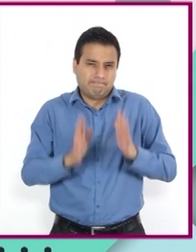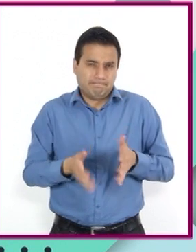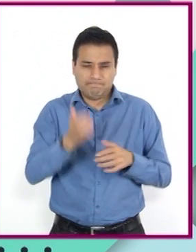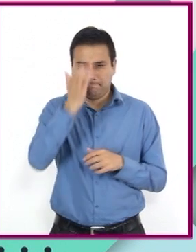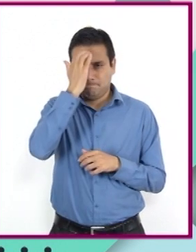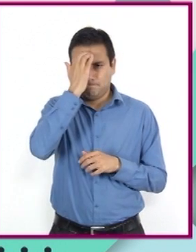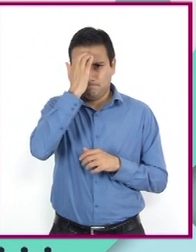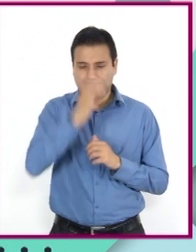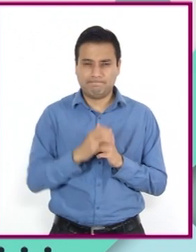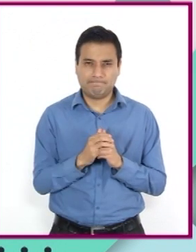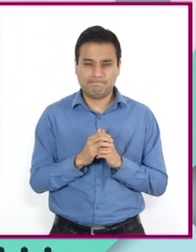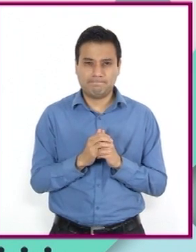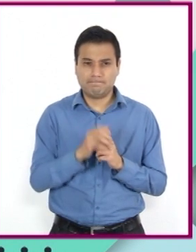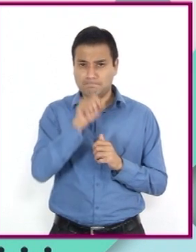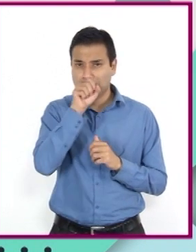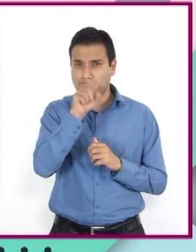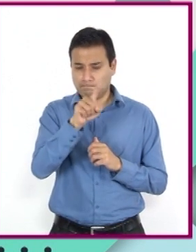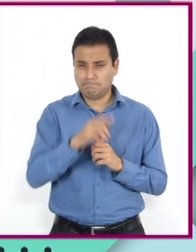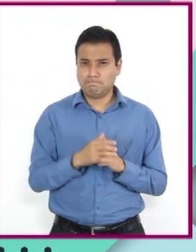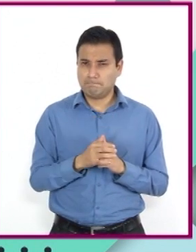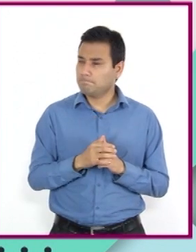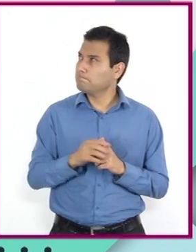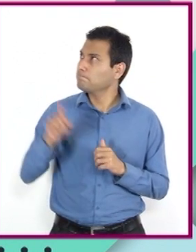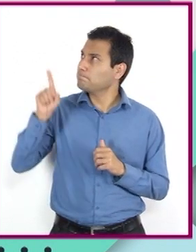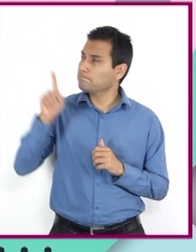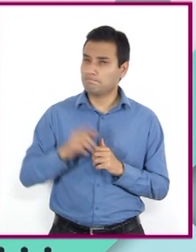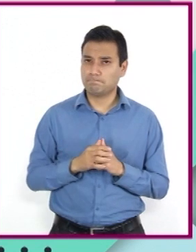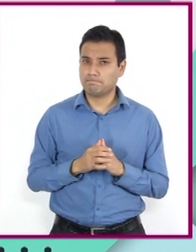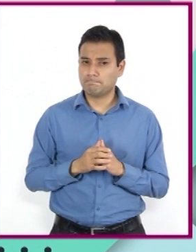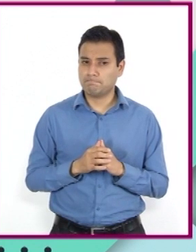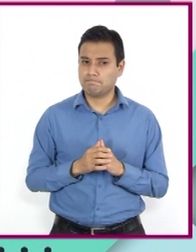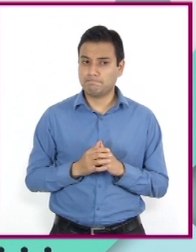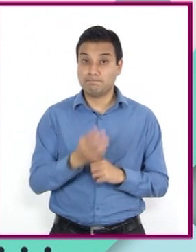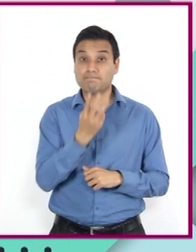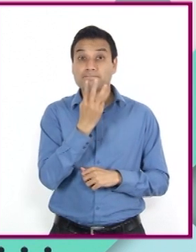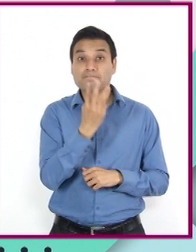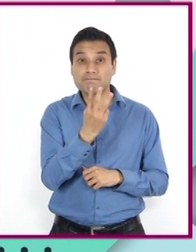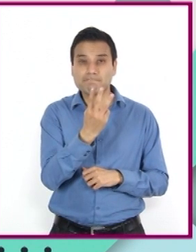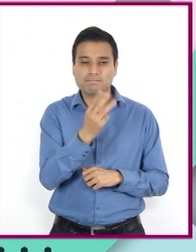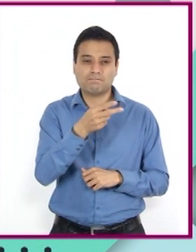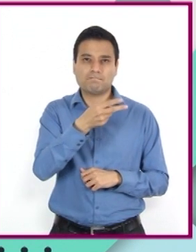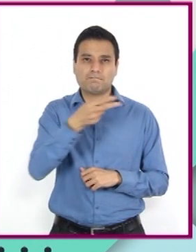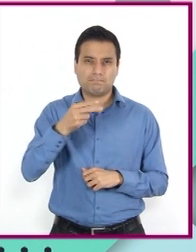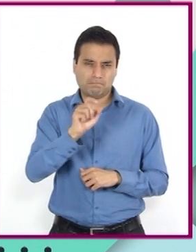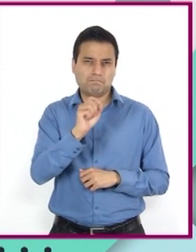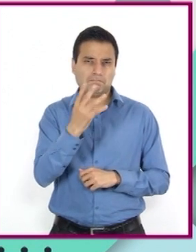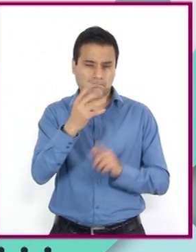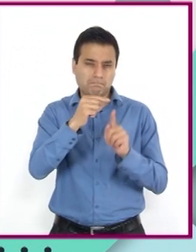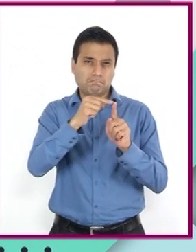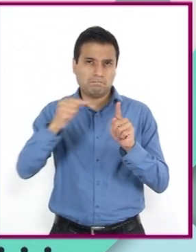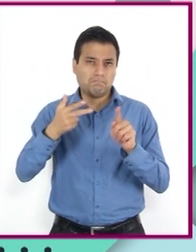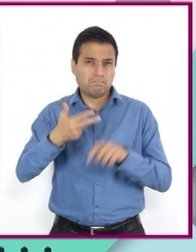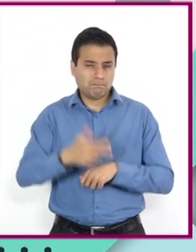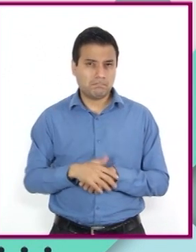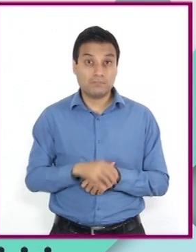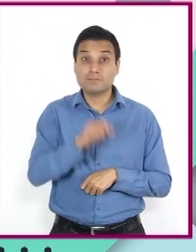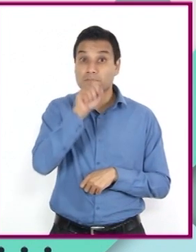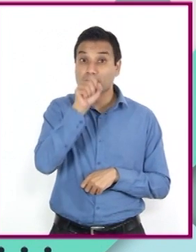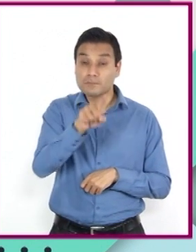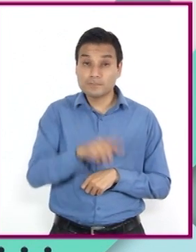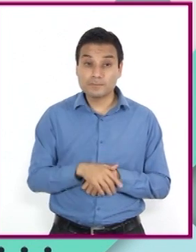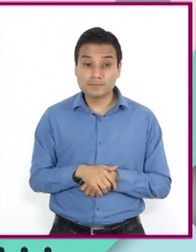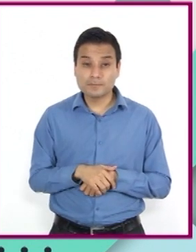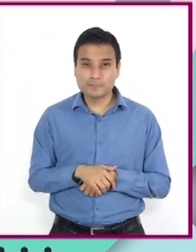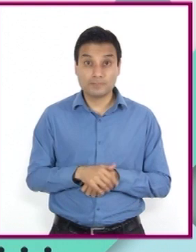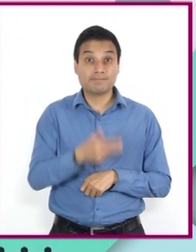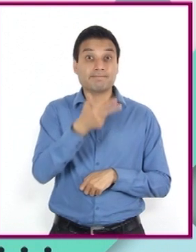podemos también obtener estas dos expresiones. 3 es igual a 24 entre 8 y además 8